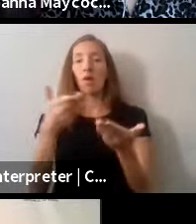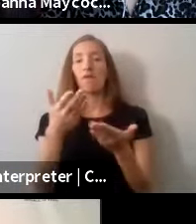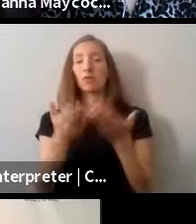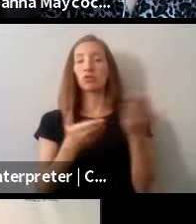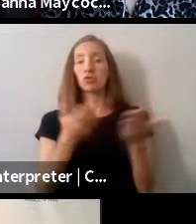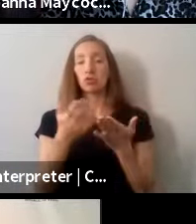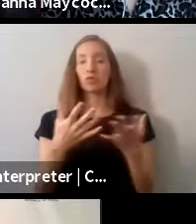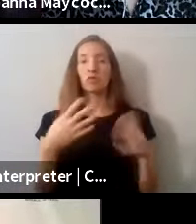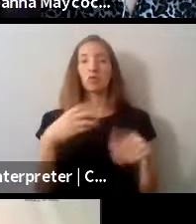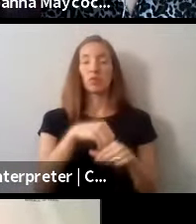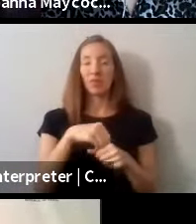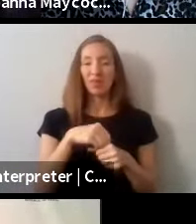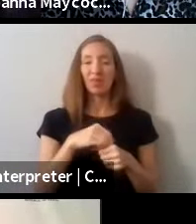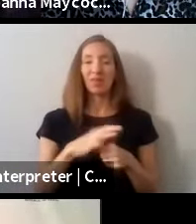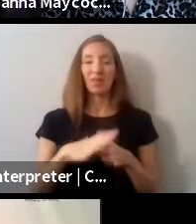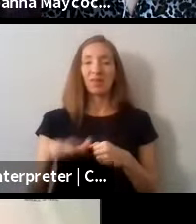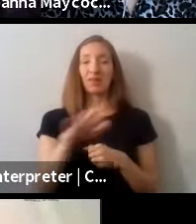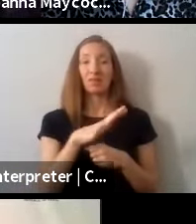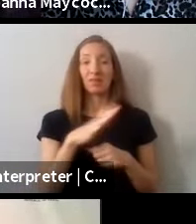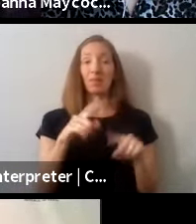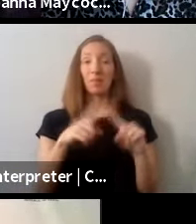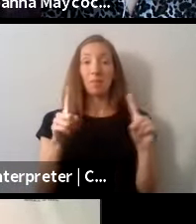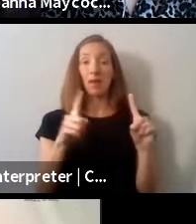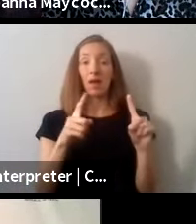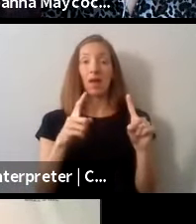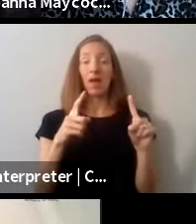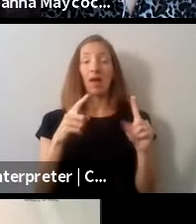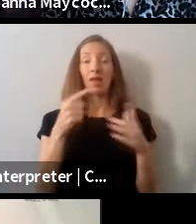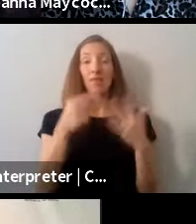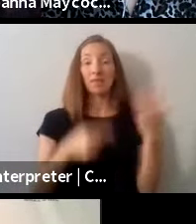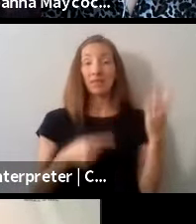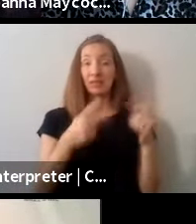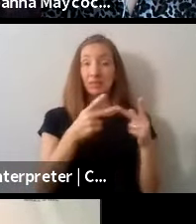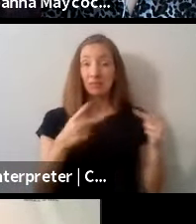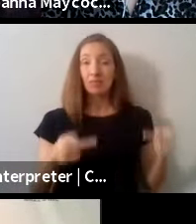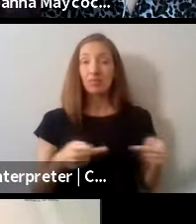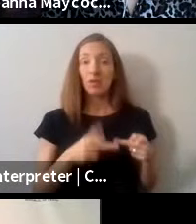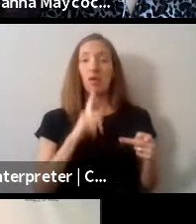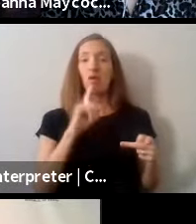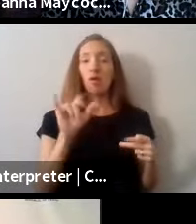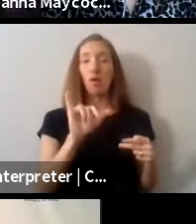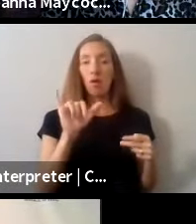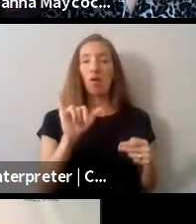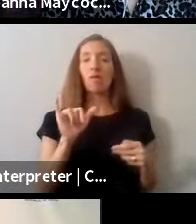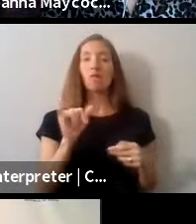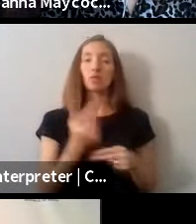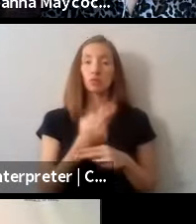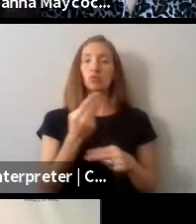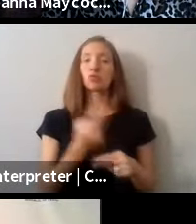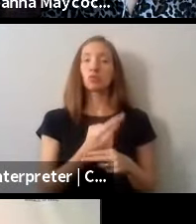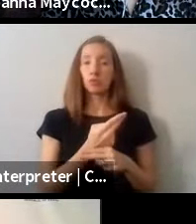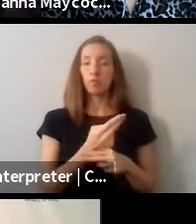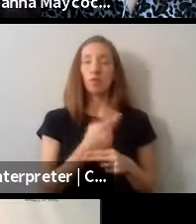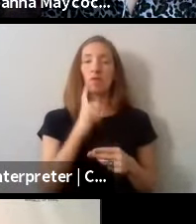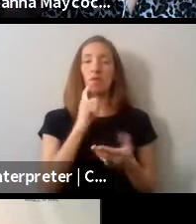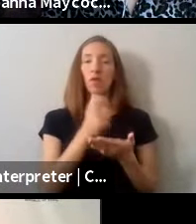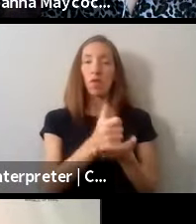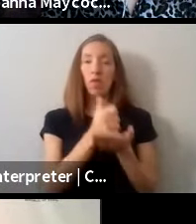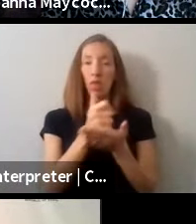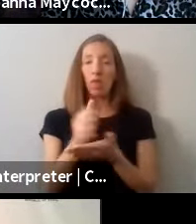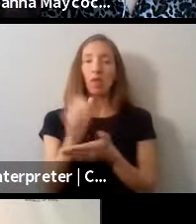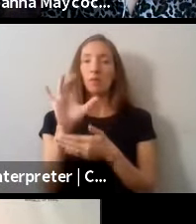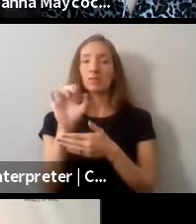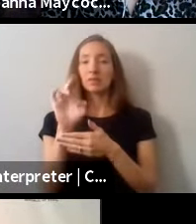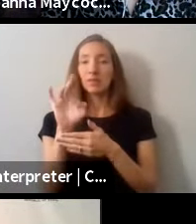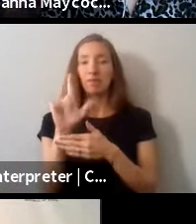para compartir el esfuerzo de la sociedad civil y de las organizaciones a través de 5 casas de refugio